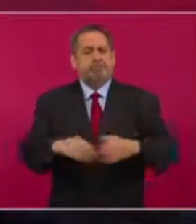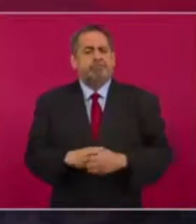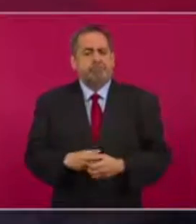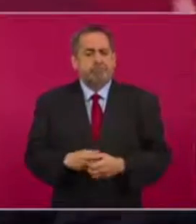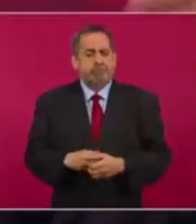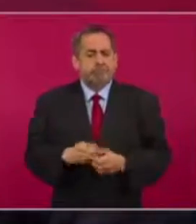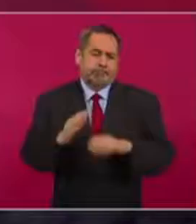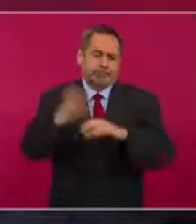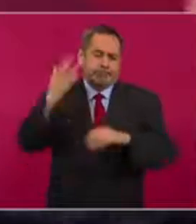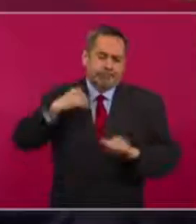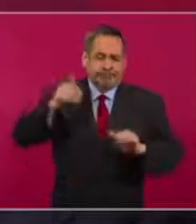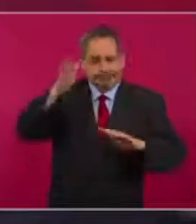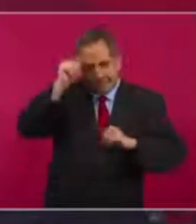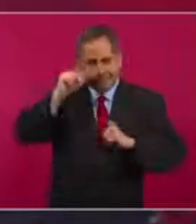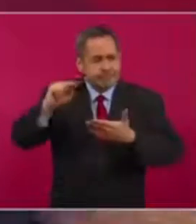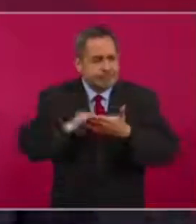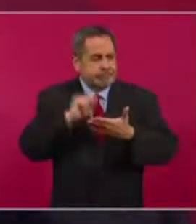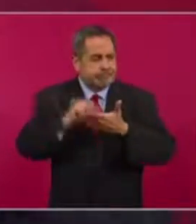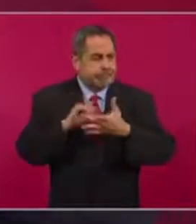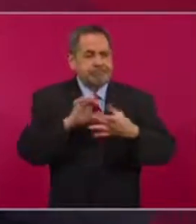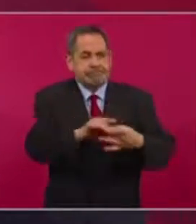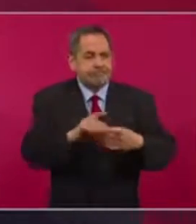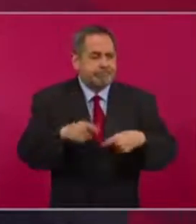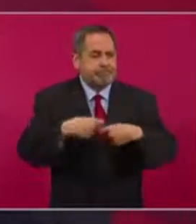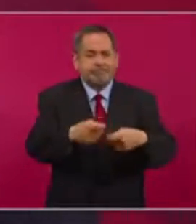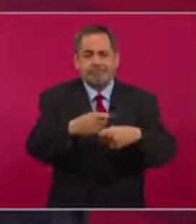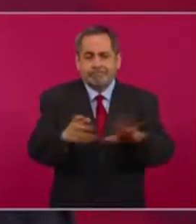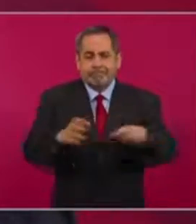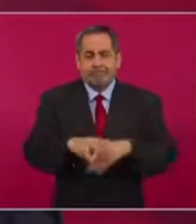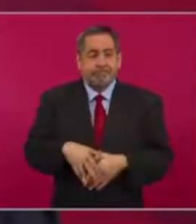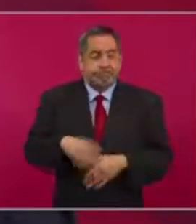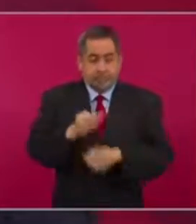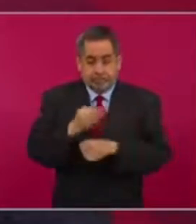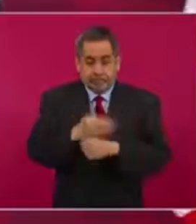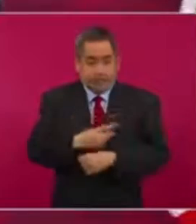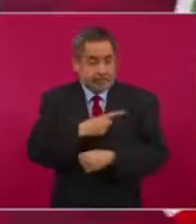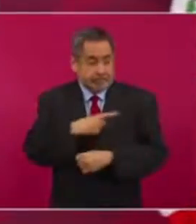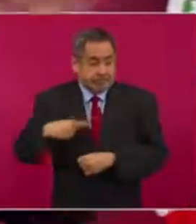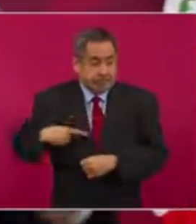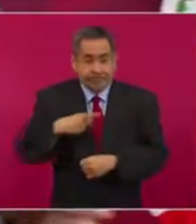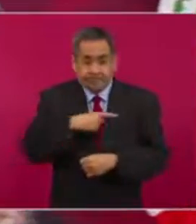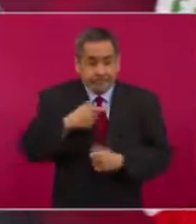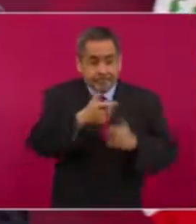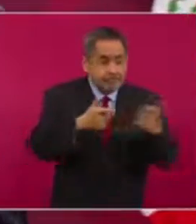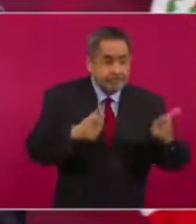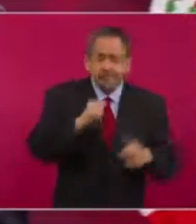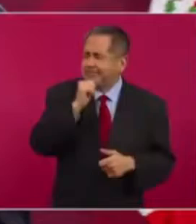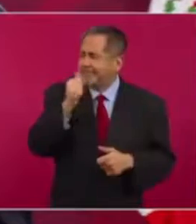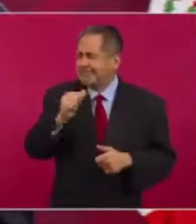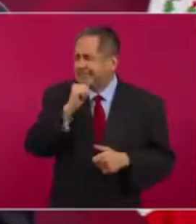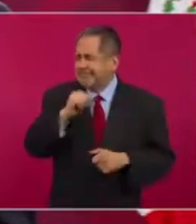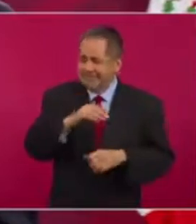por compromisos. No se le quedó a deber nada a nadie,